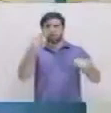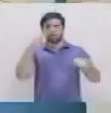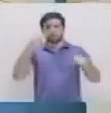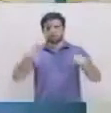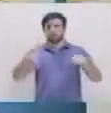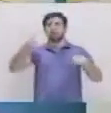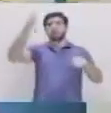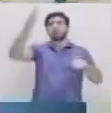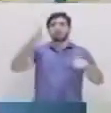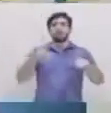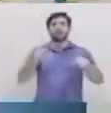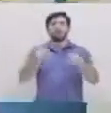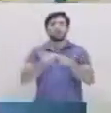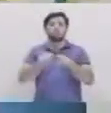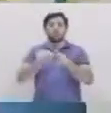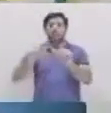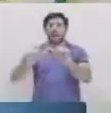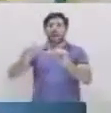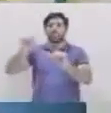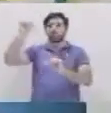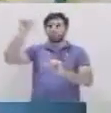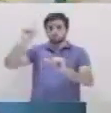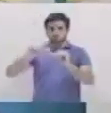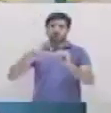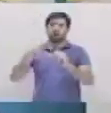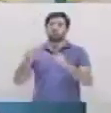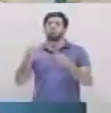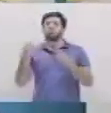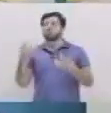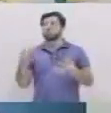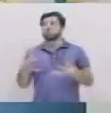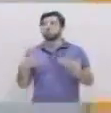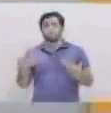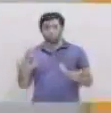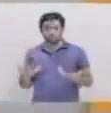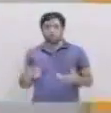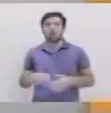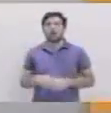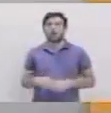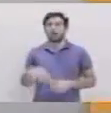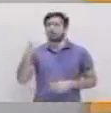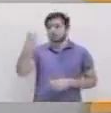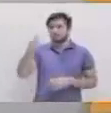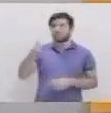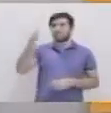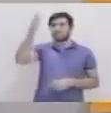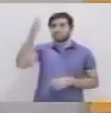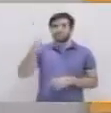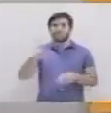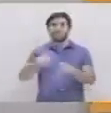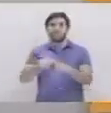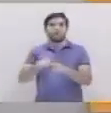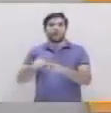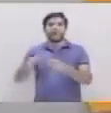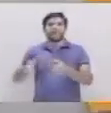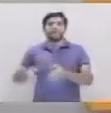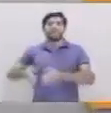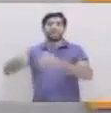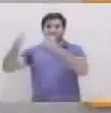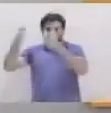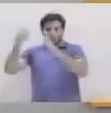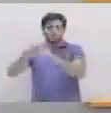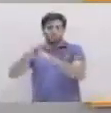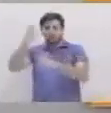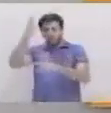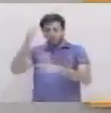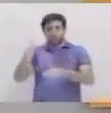edificio, que a veces no se puede medir, pero que en la construcción se conoce, pero las sombras comúnmente en cierta